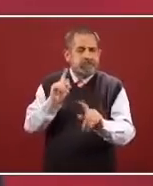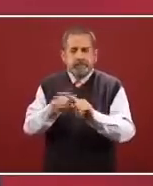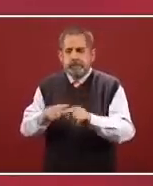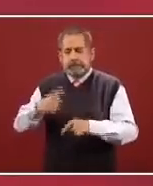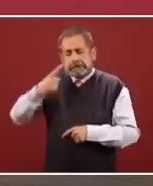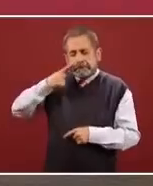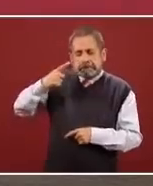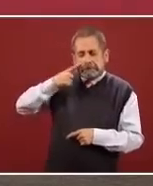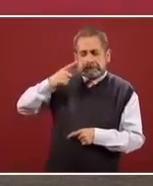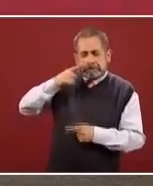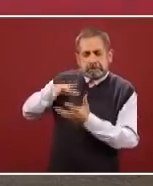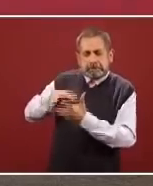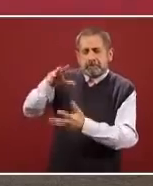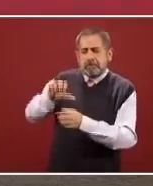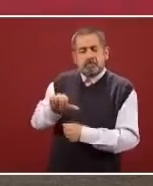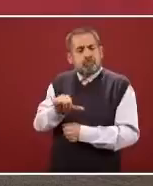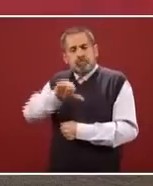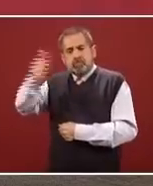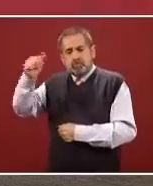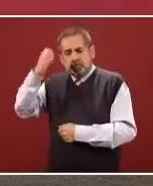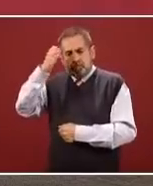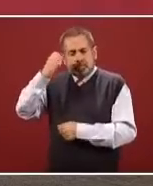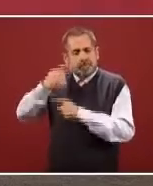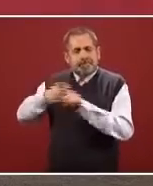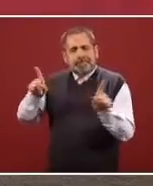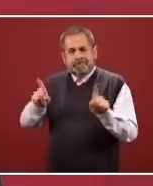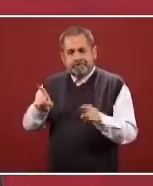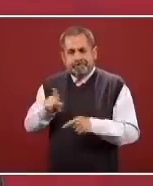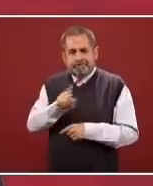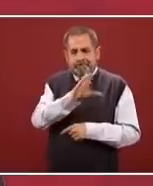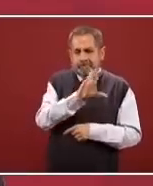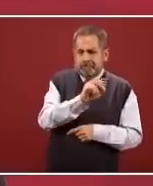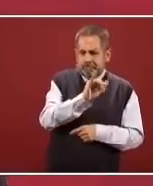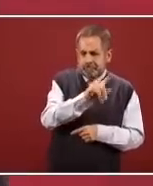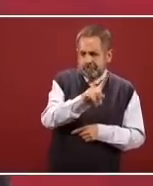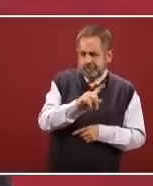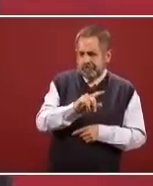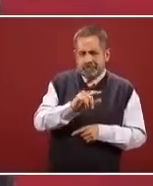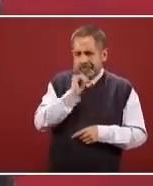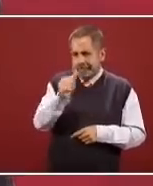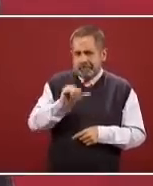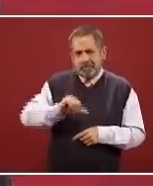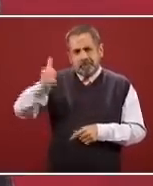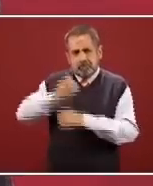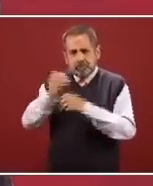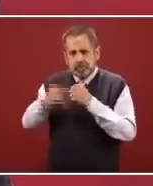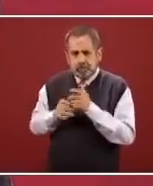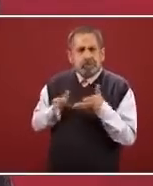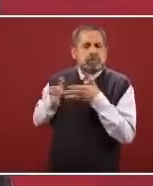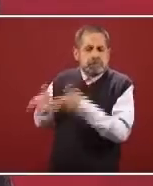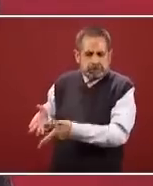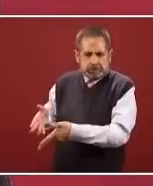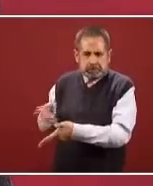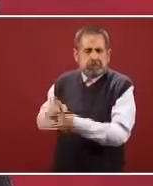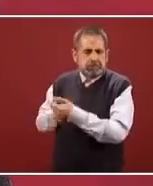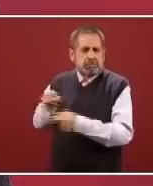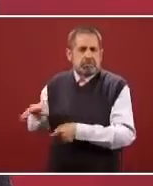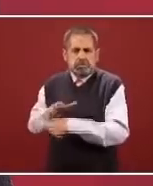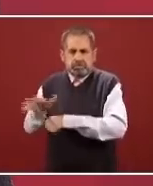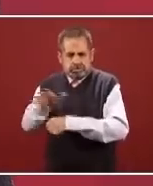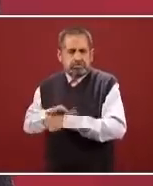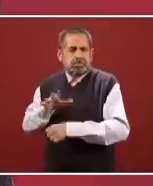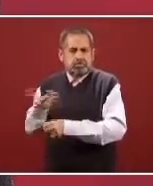los hospitales van a ver pacientes no exclusivamente COVID, obviamente, pero predominantemente lo que se está